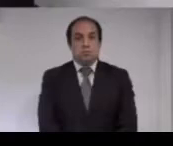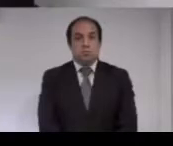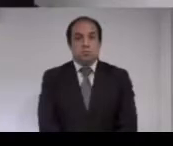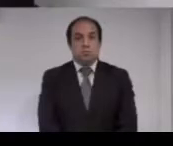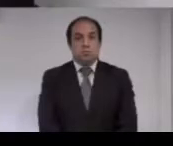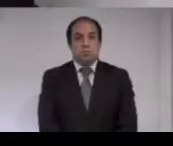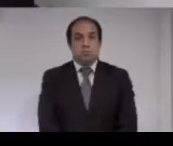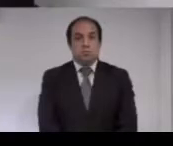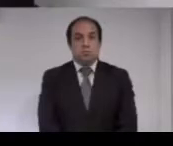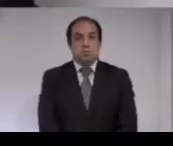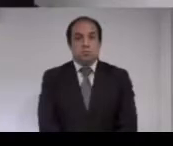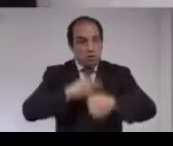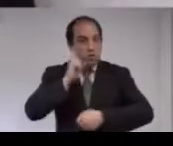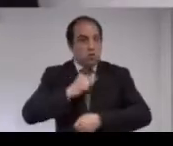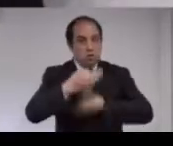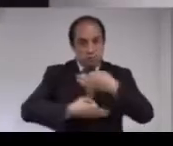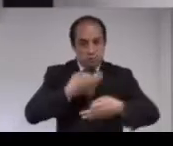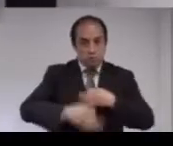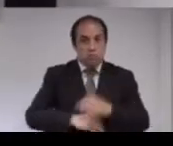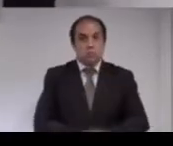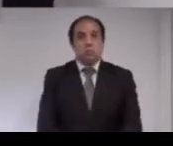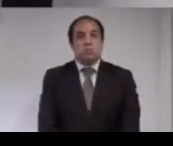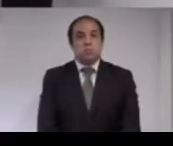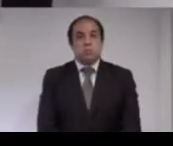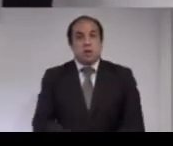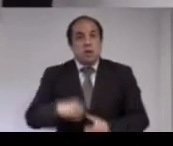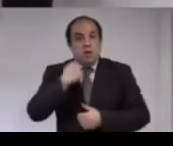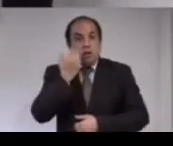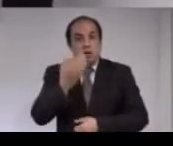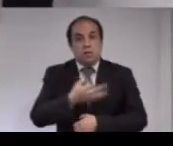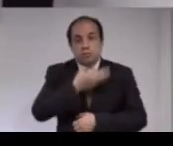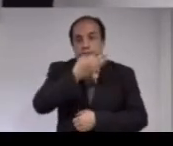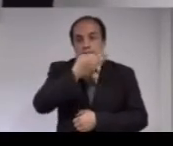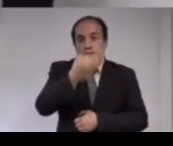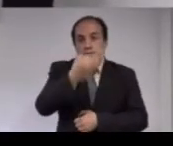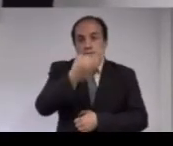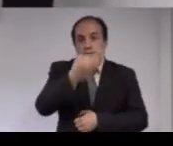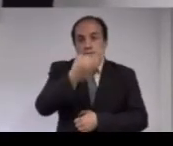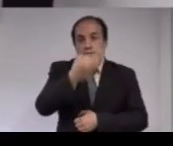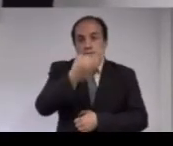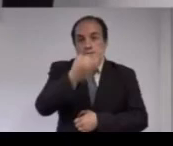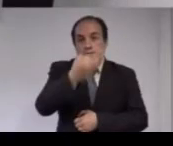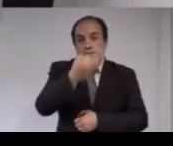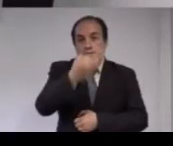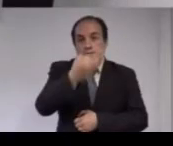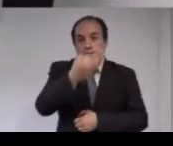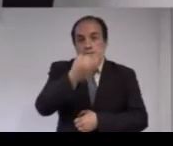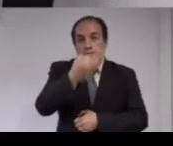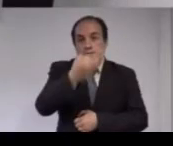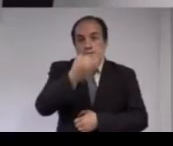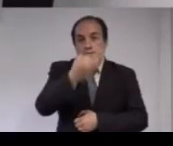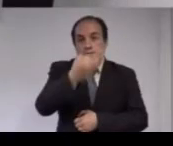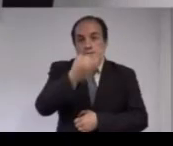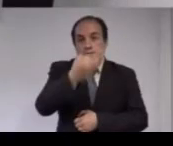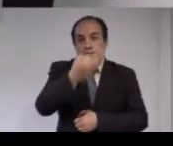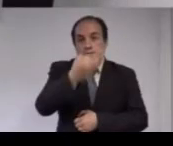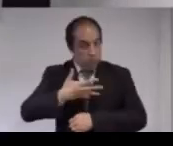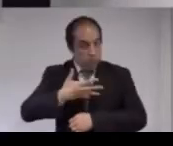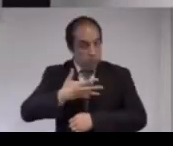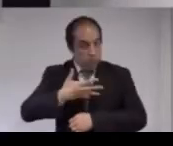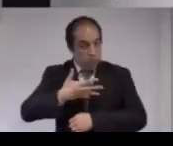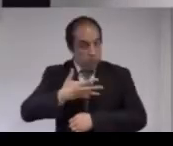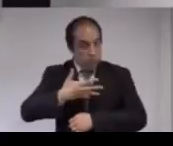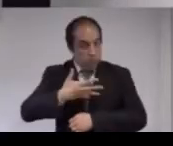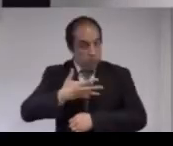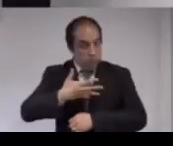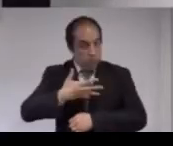Buenas noches a todas y todas. Yo quiero informarles que en la experiencia que nosotros hemos tenido en